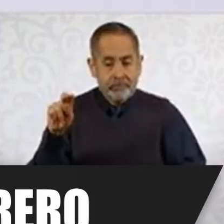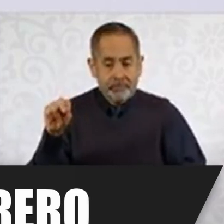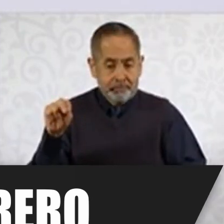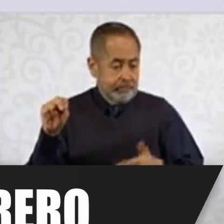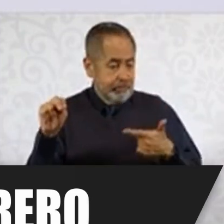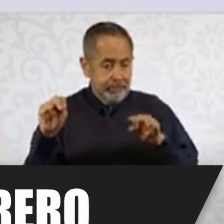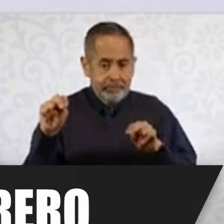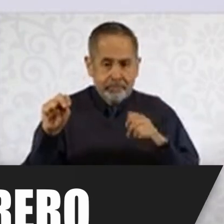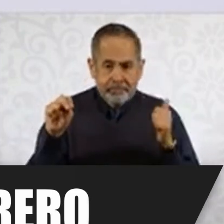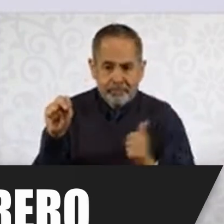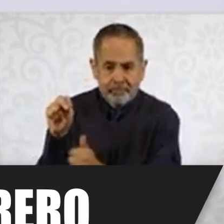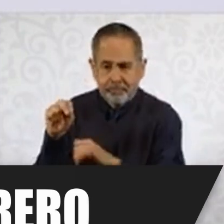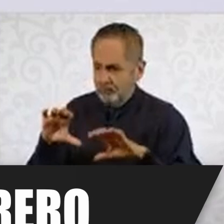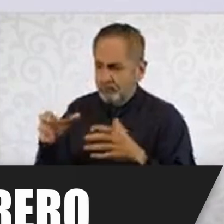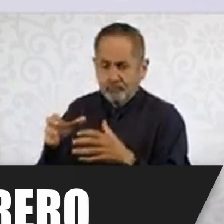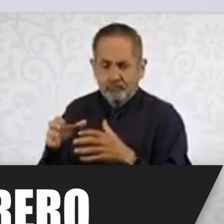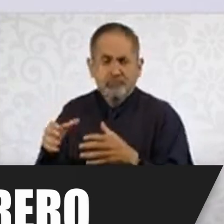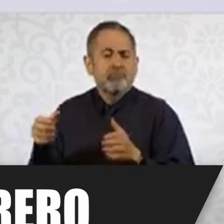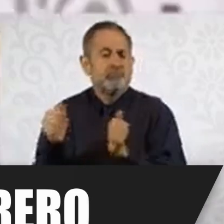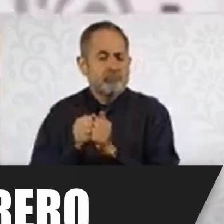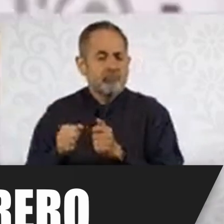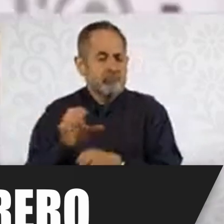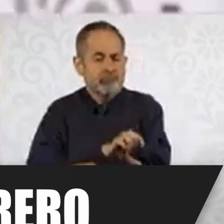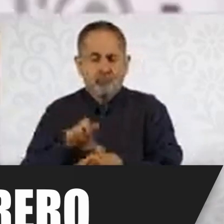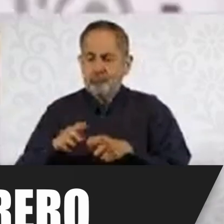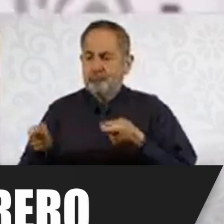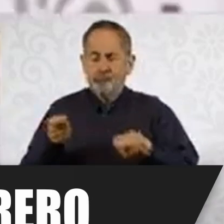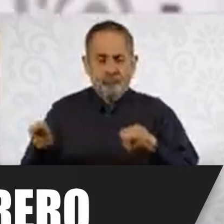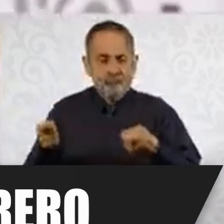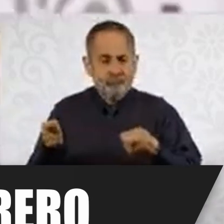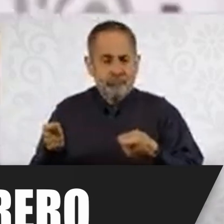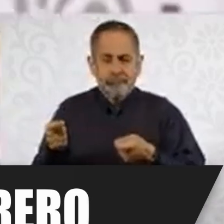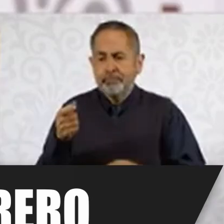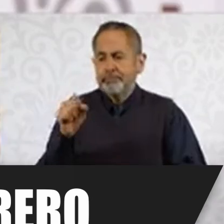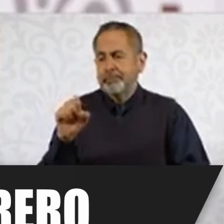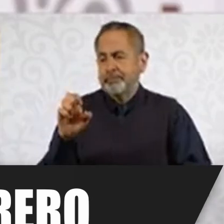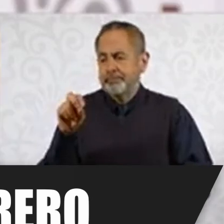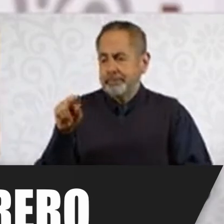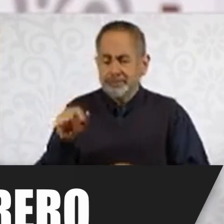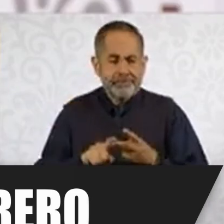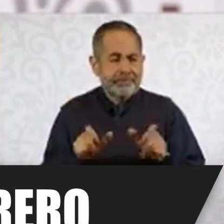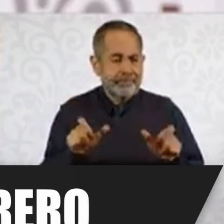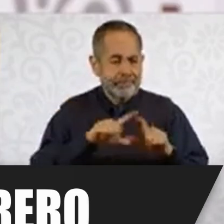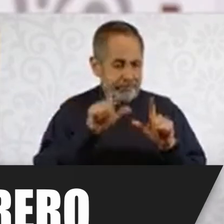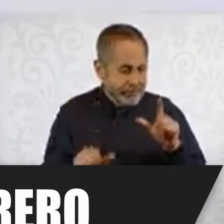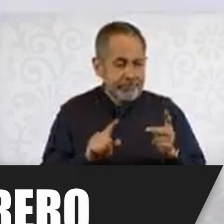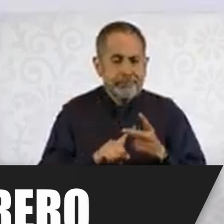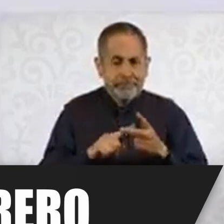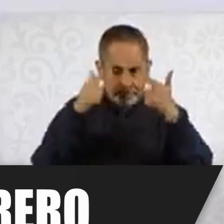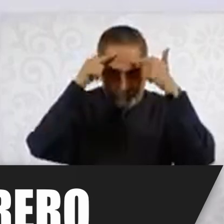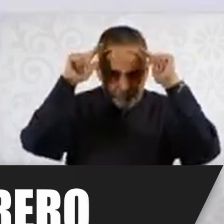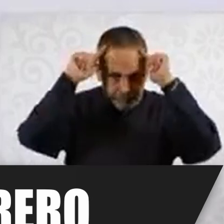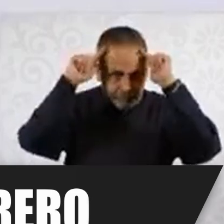Nacional, pero hay una coordinación muy importante entre la Guardia, la Secretaría de la Defensa, la Secretaría de Marina y la Secretaría de